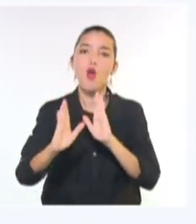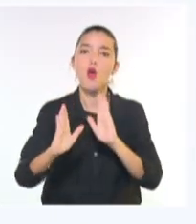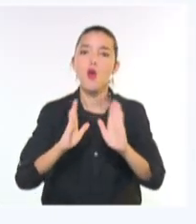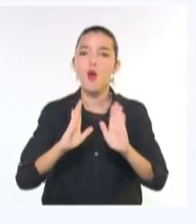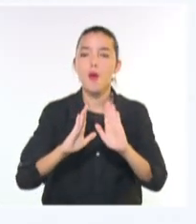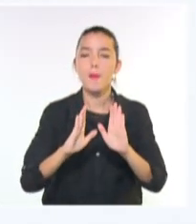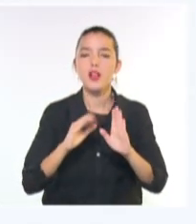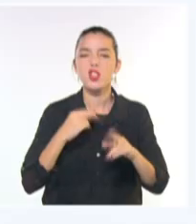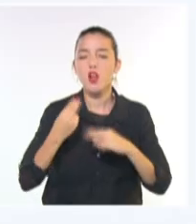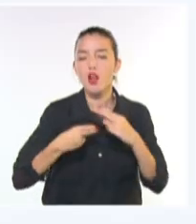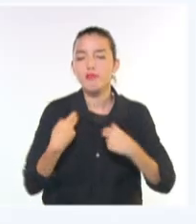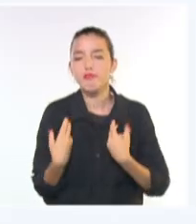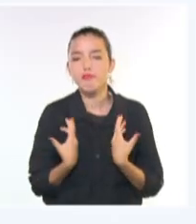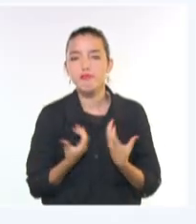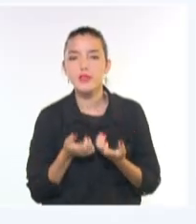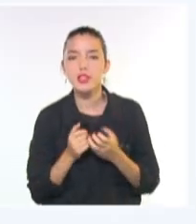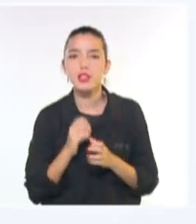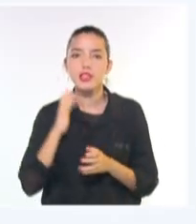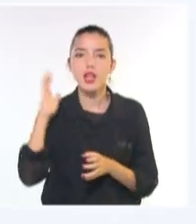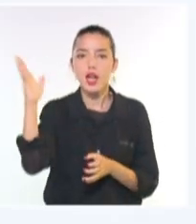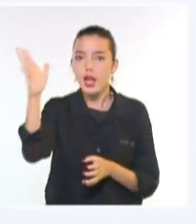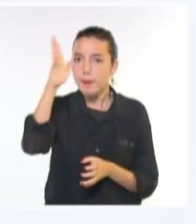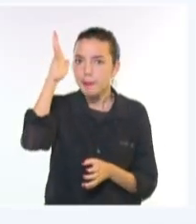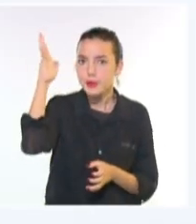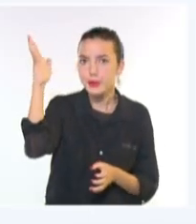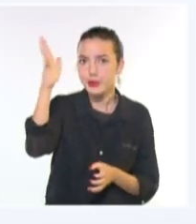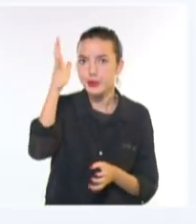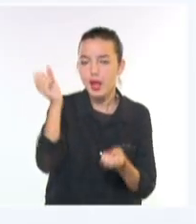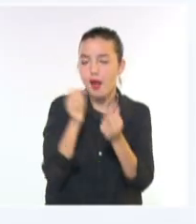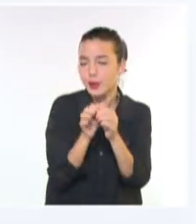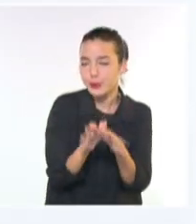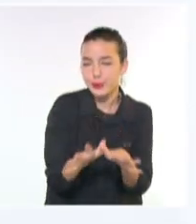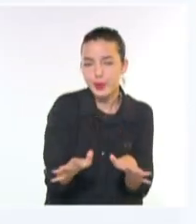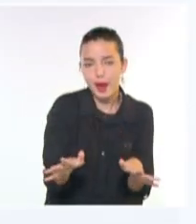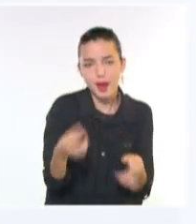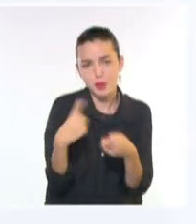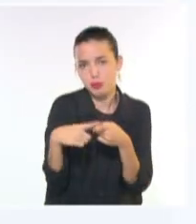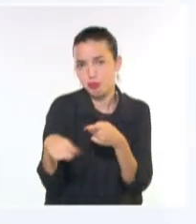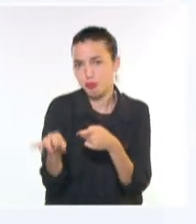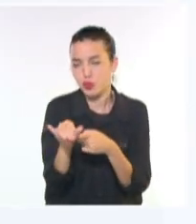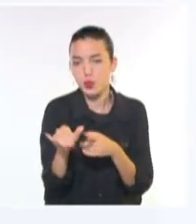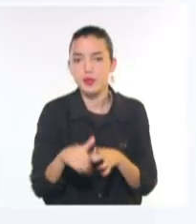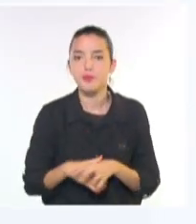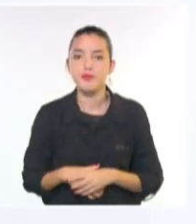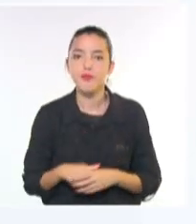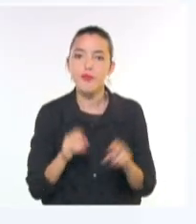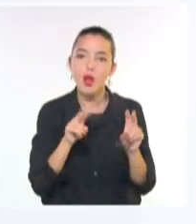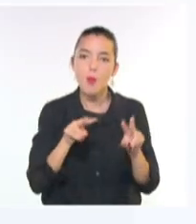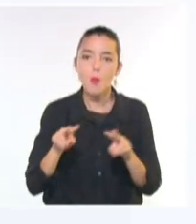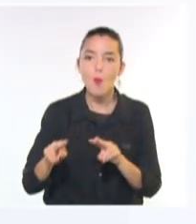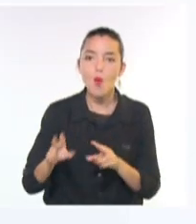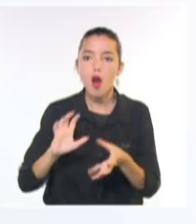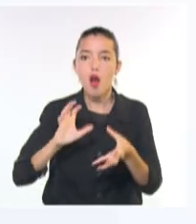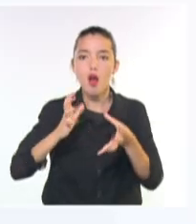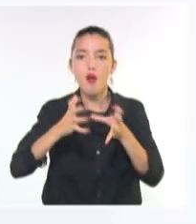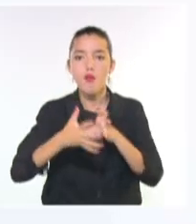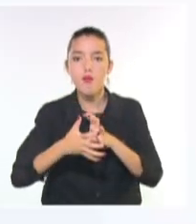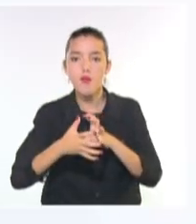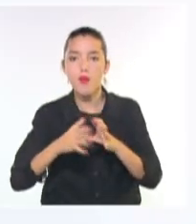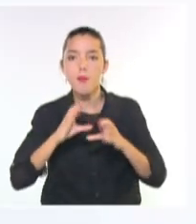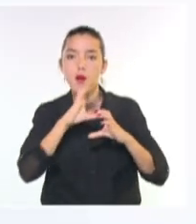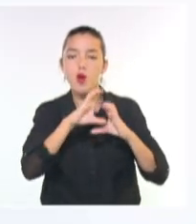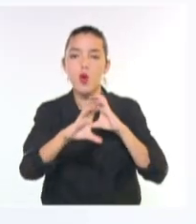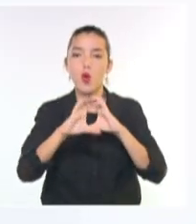ocurren desastres de origen natural y otros. Y por tanto buscar siempre las mejores maneras de comunicación